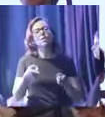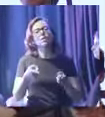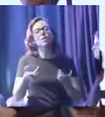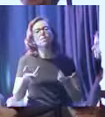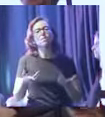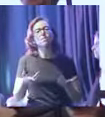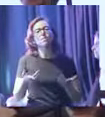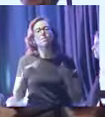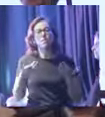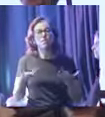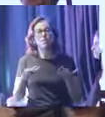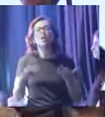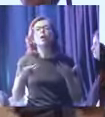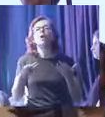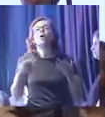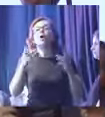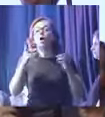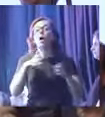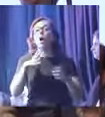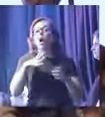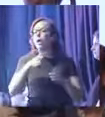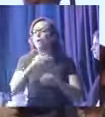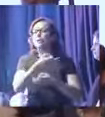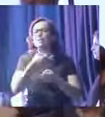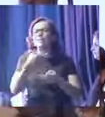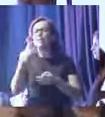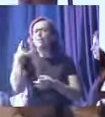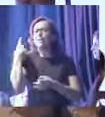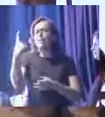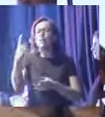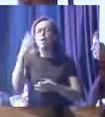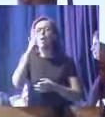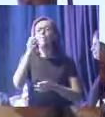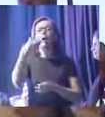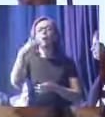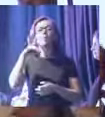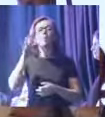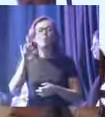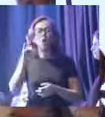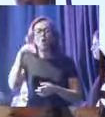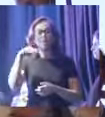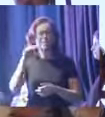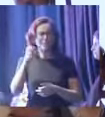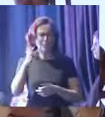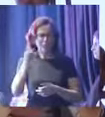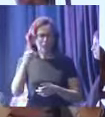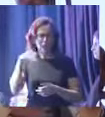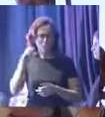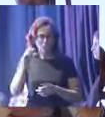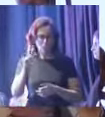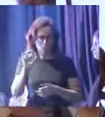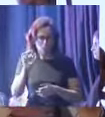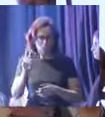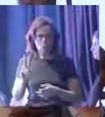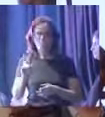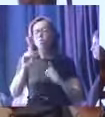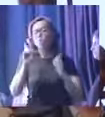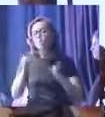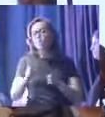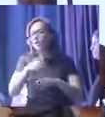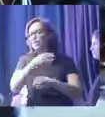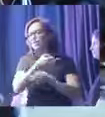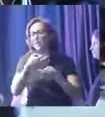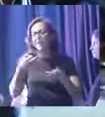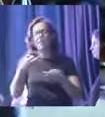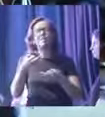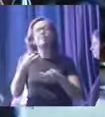y en eso contamos con un excelente director como es Pablo Itamuzu, también tenemos una excelente directora de planificación